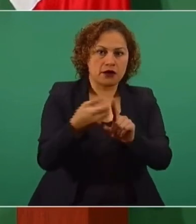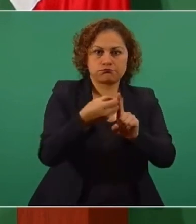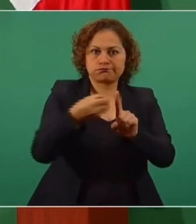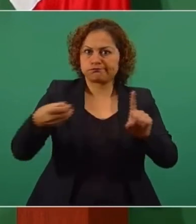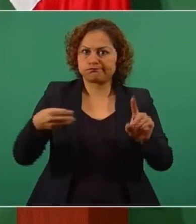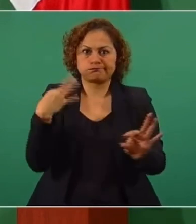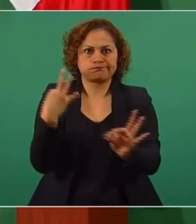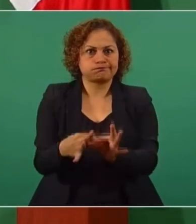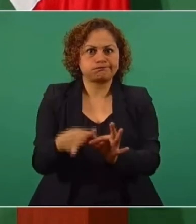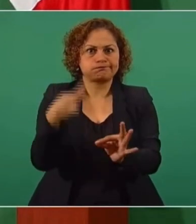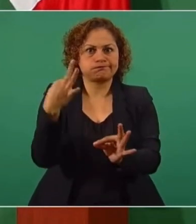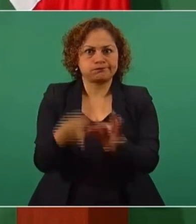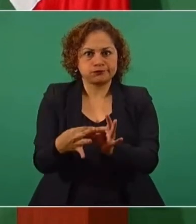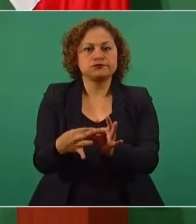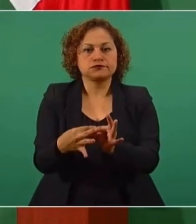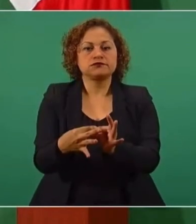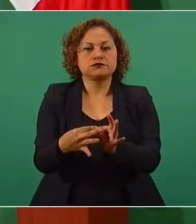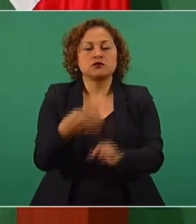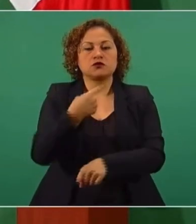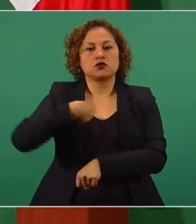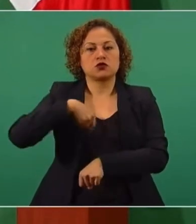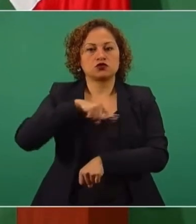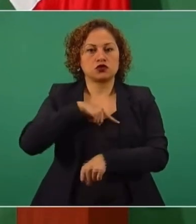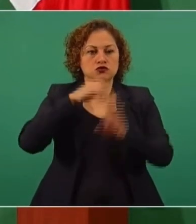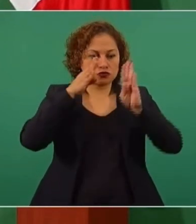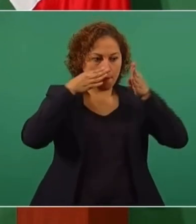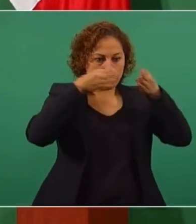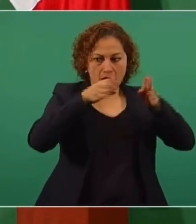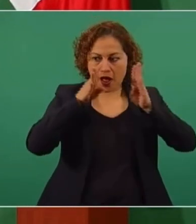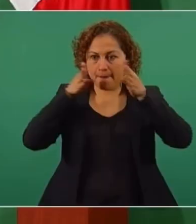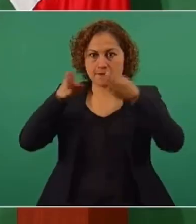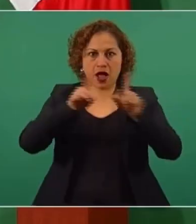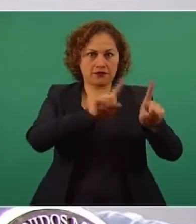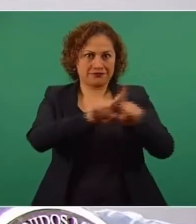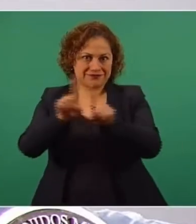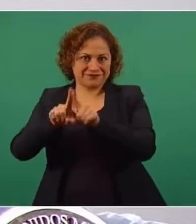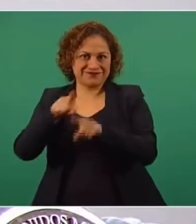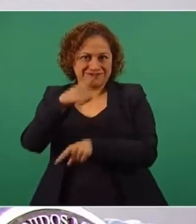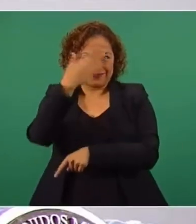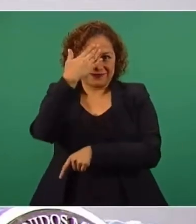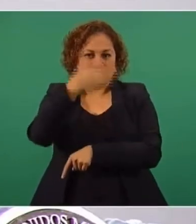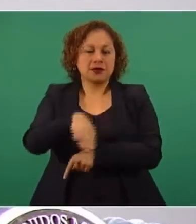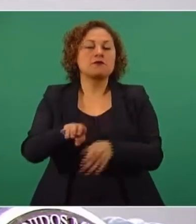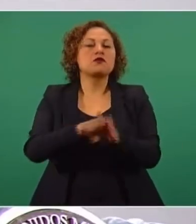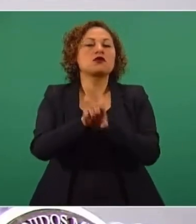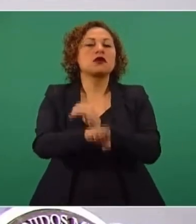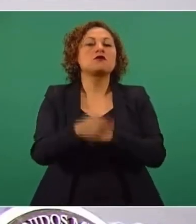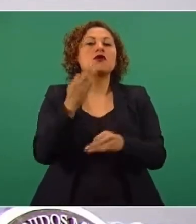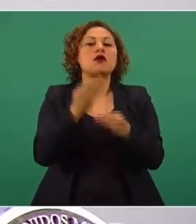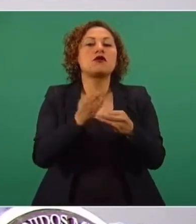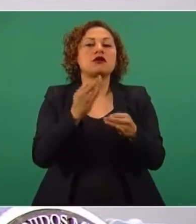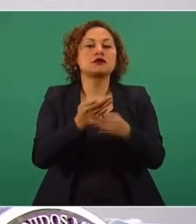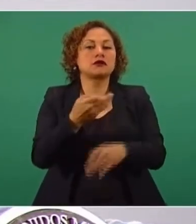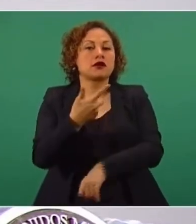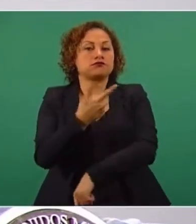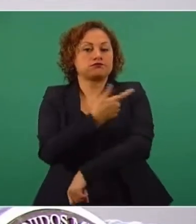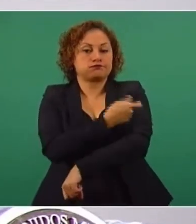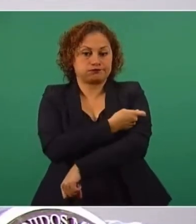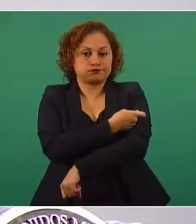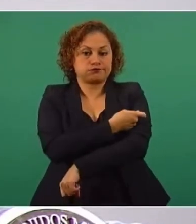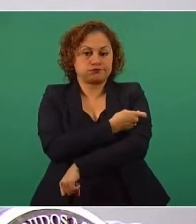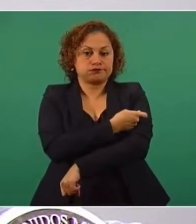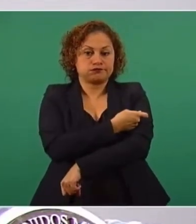de vacunación. Estamos en múltiples frentes. Tenemos, por un lado, el continuar con lo poco que